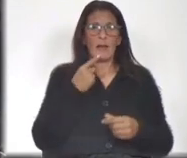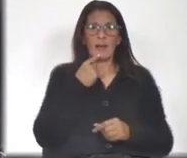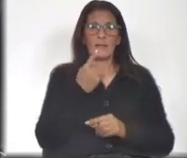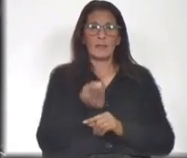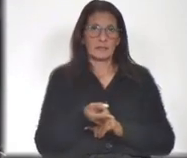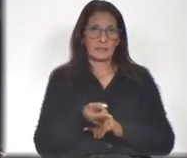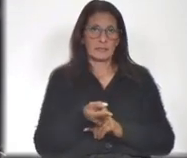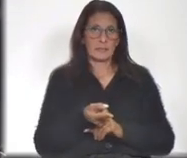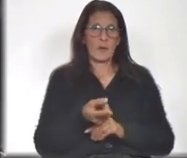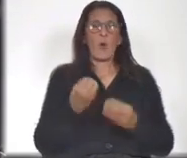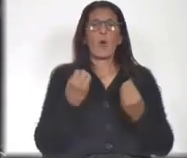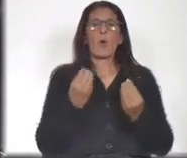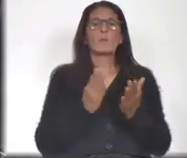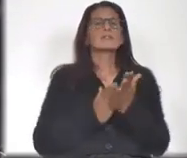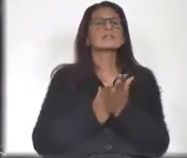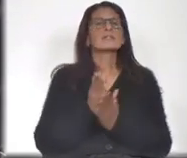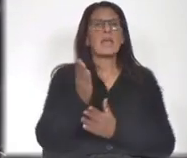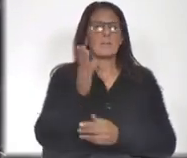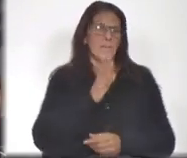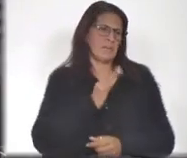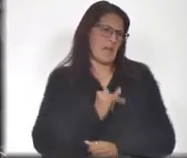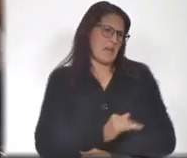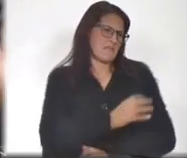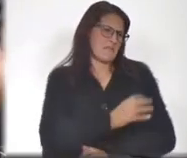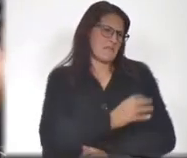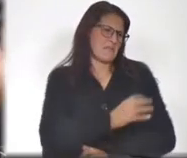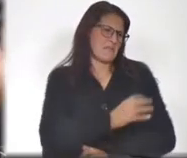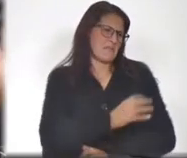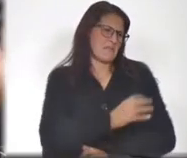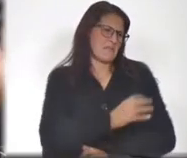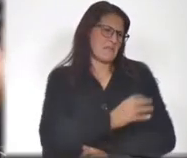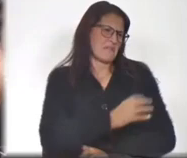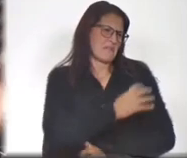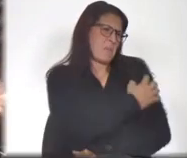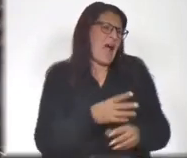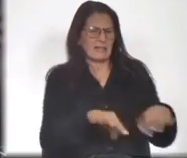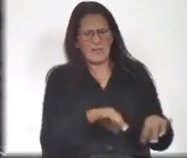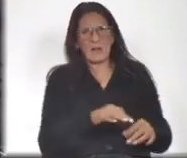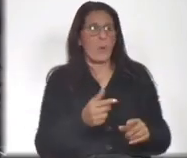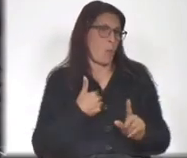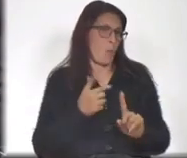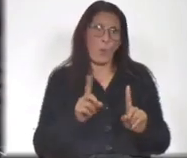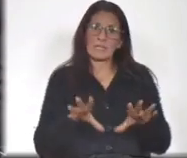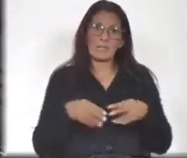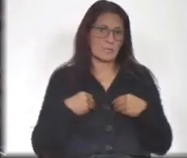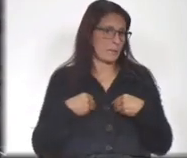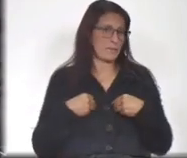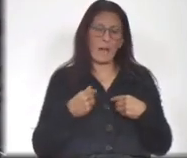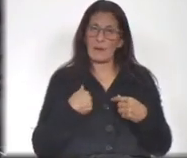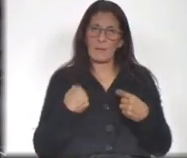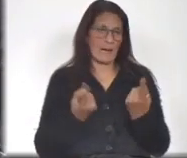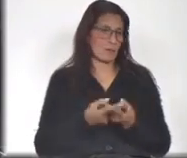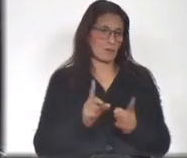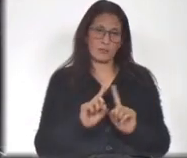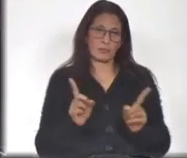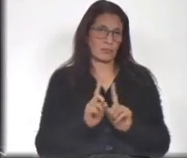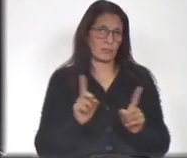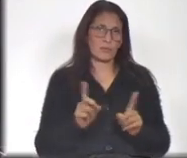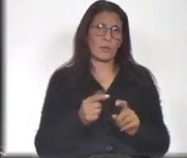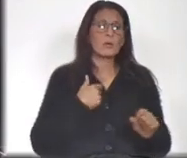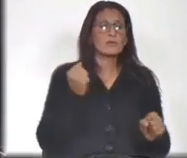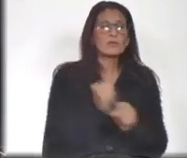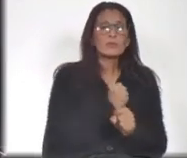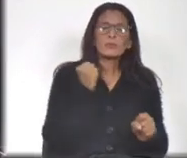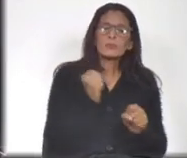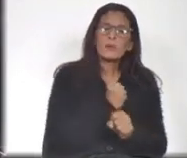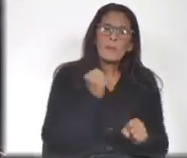decir que como siempre hubo pobres, está bien que así sea. Para nosotros no es aceptable, no forma parte de nuestra...